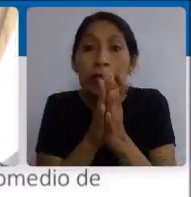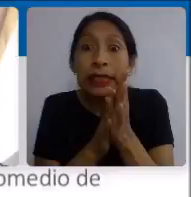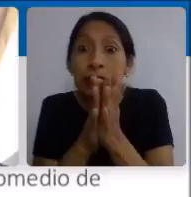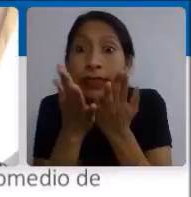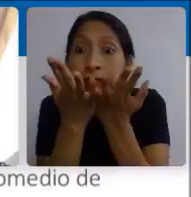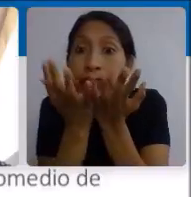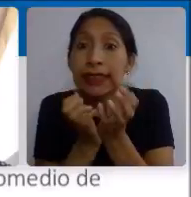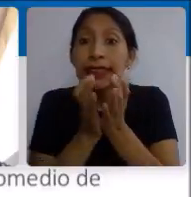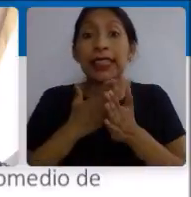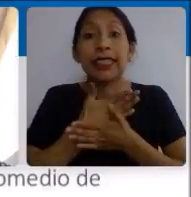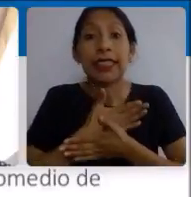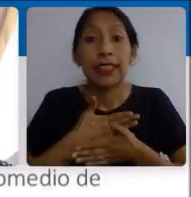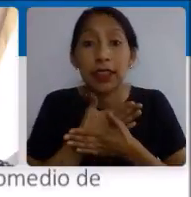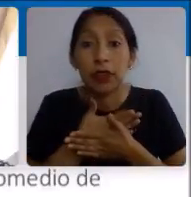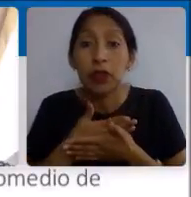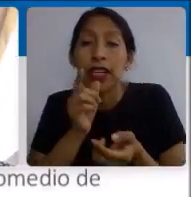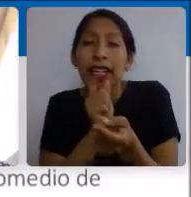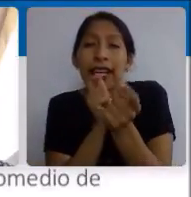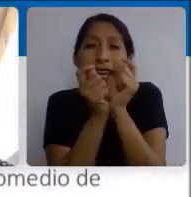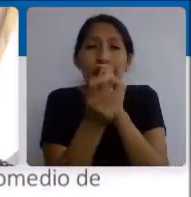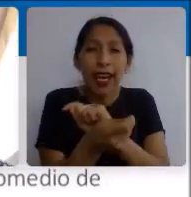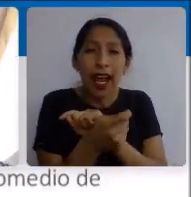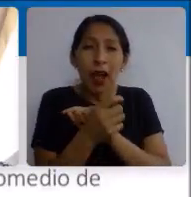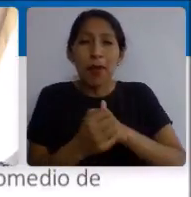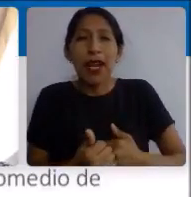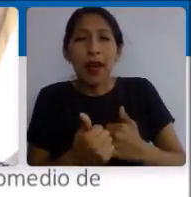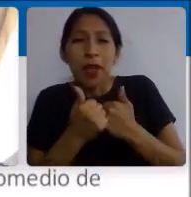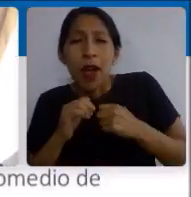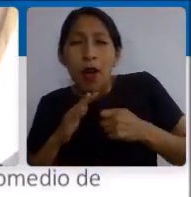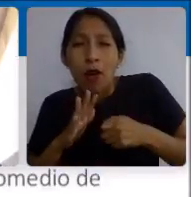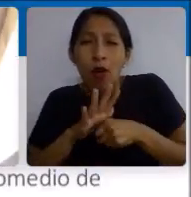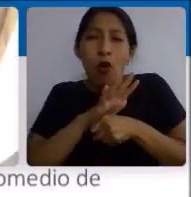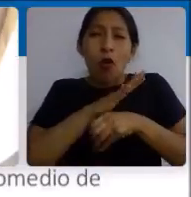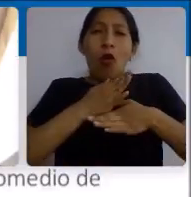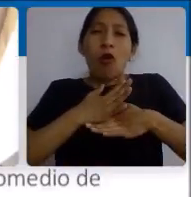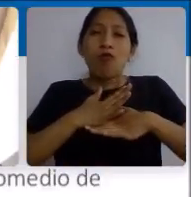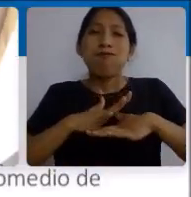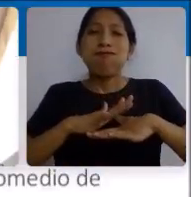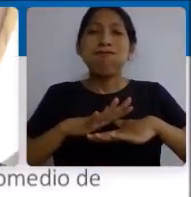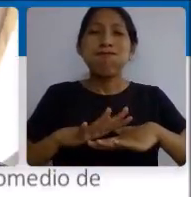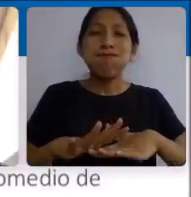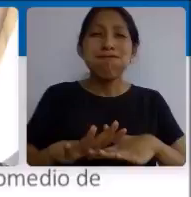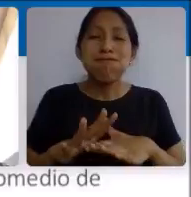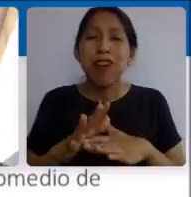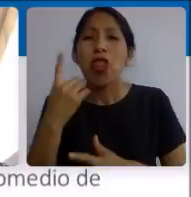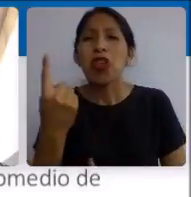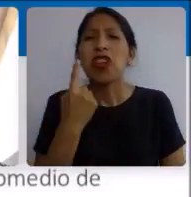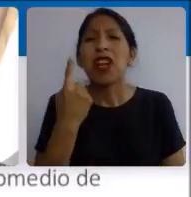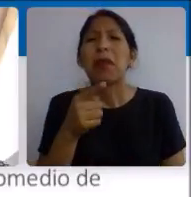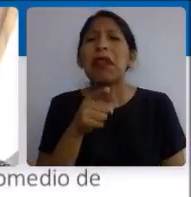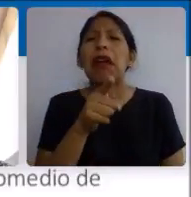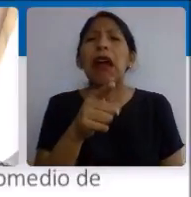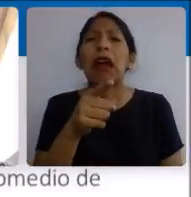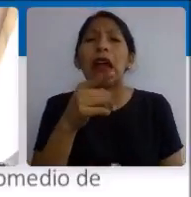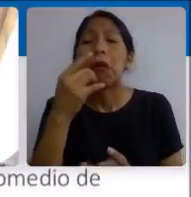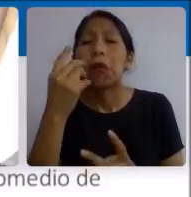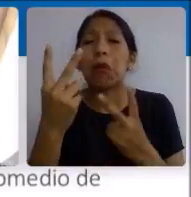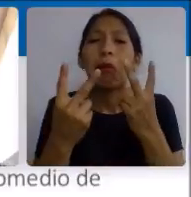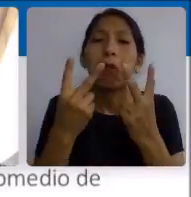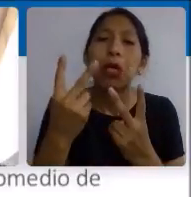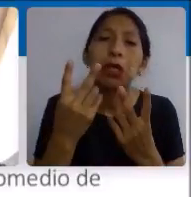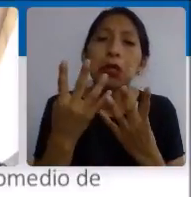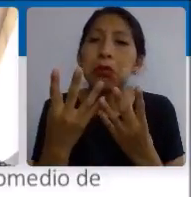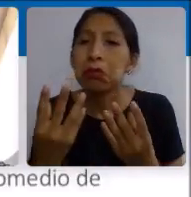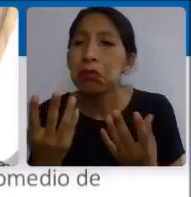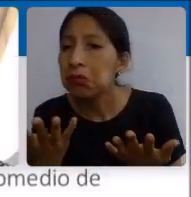viaje que les cambie la vida, que los llene, ¿no? No se quedan en un viaje superficial, sino en un viaje más profundo,